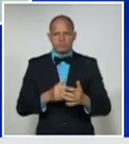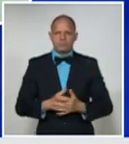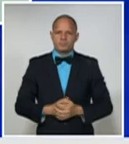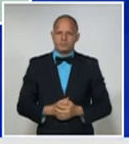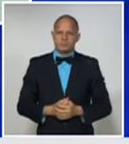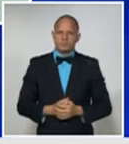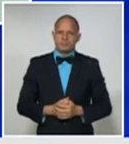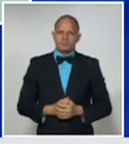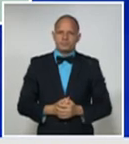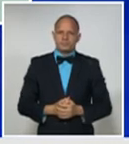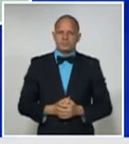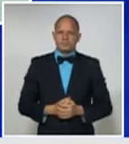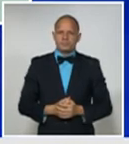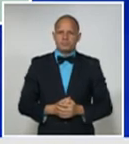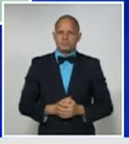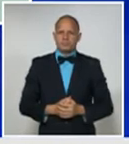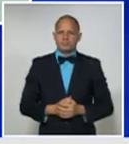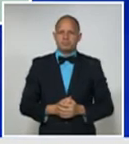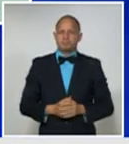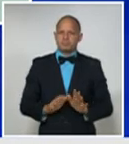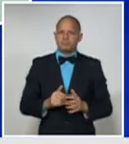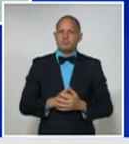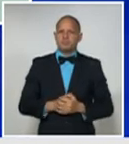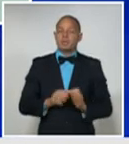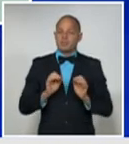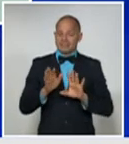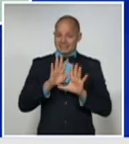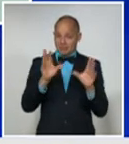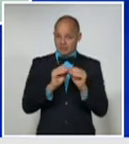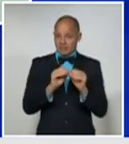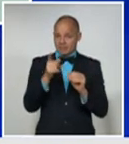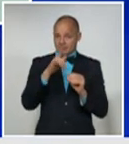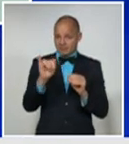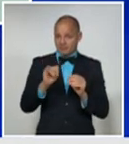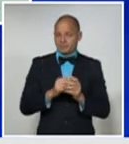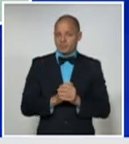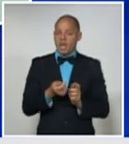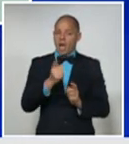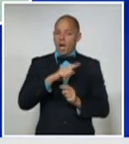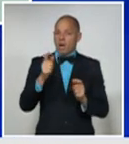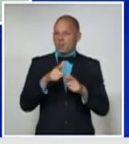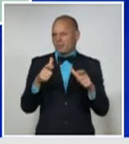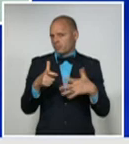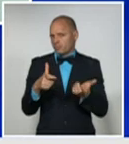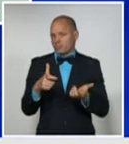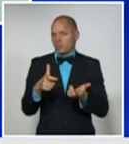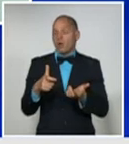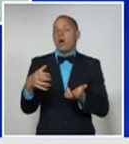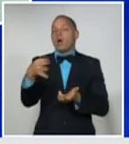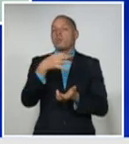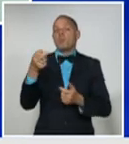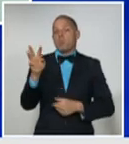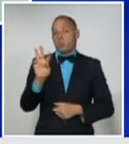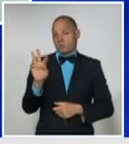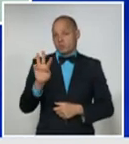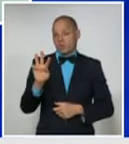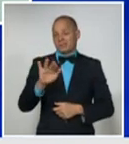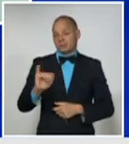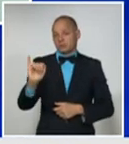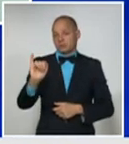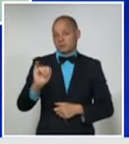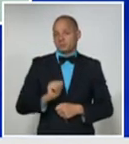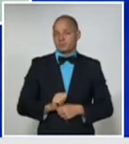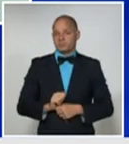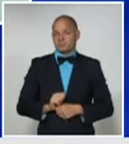transmisión. 16, como yo dije, el mayor número ayer en el municipio de Güines, 6, en